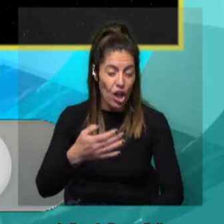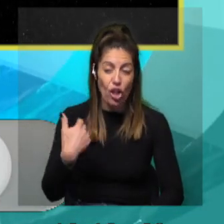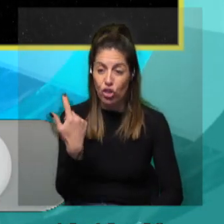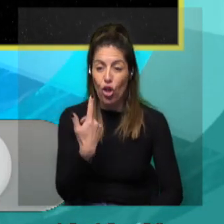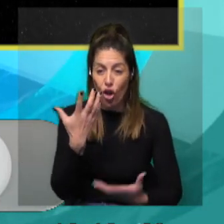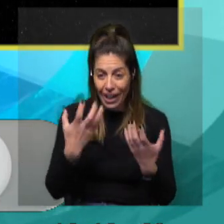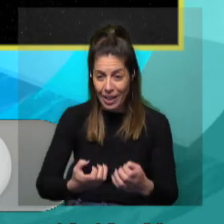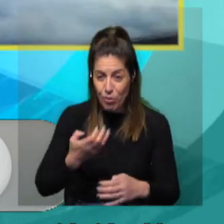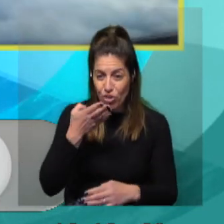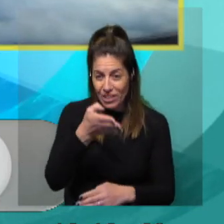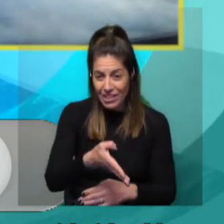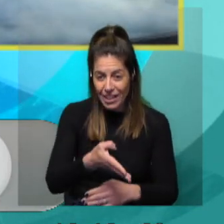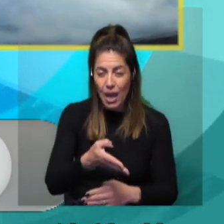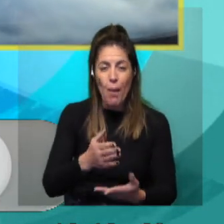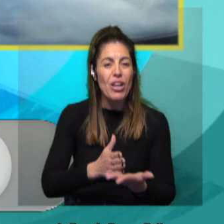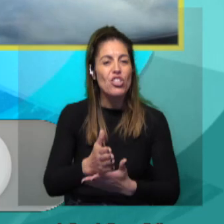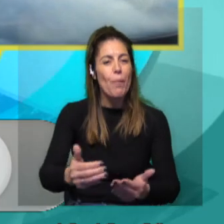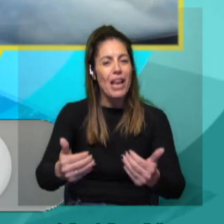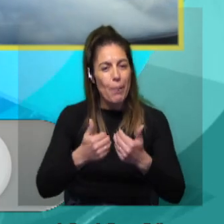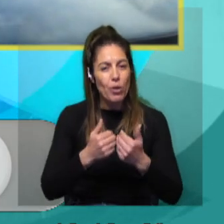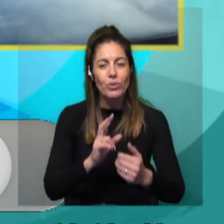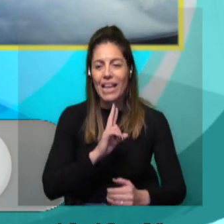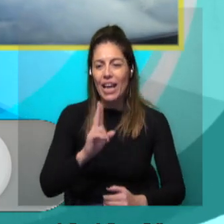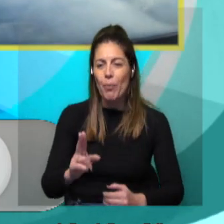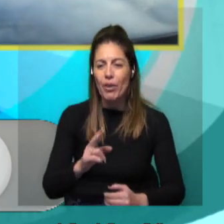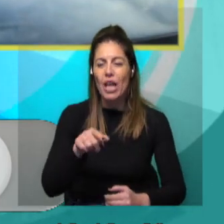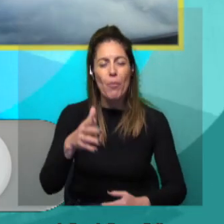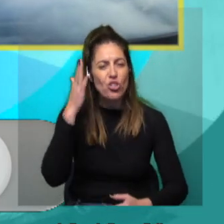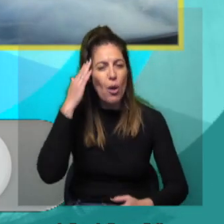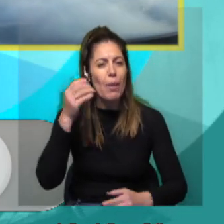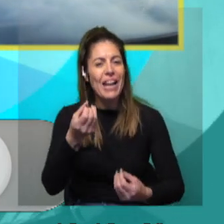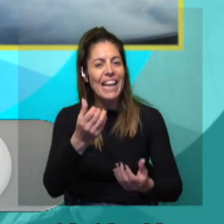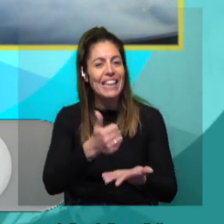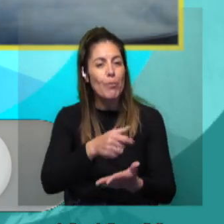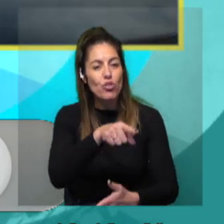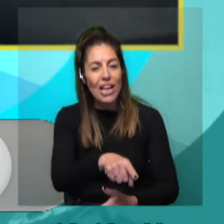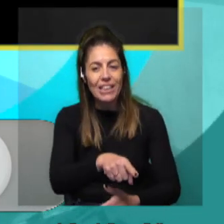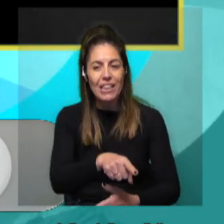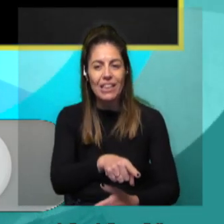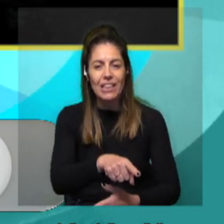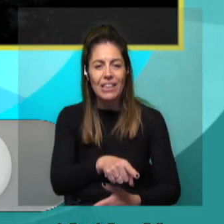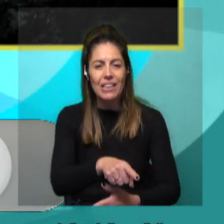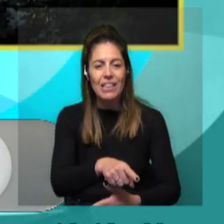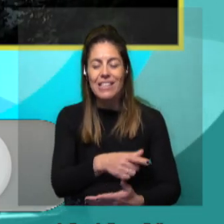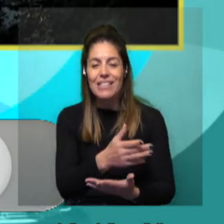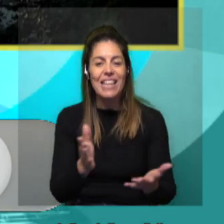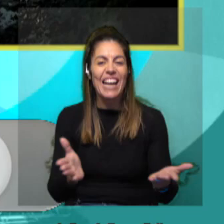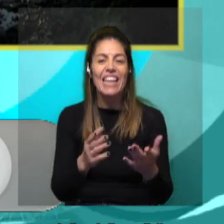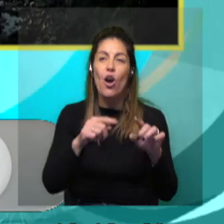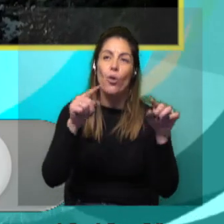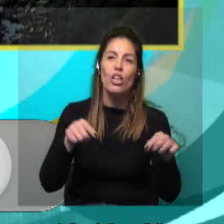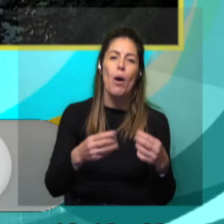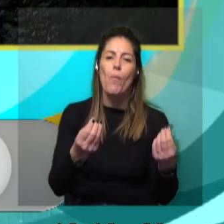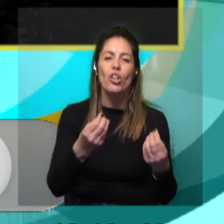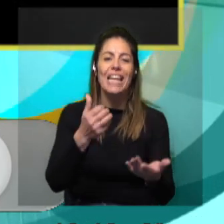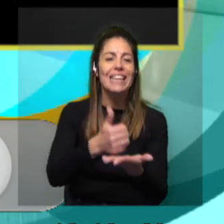ahí. Pero siempre la pregunta y las respuestas era, ¿pero vos sabés para qué estamos ahí? O sea, se genera un cuestionamiento de por qué